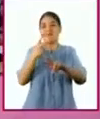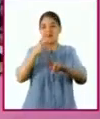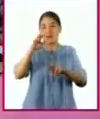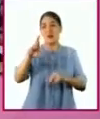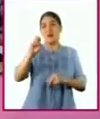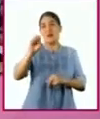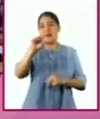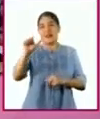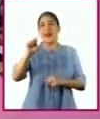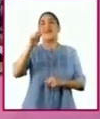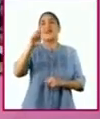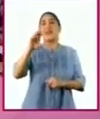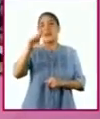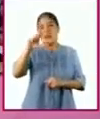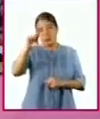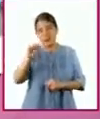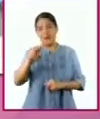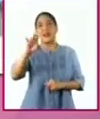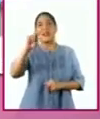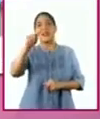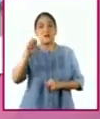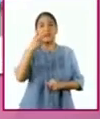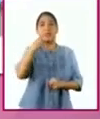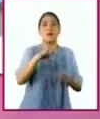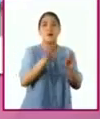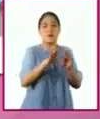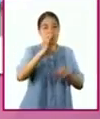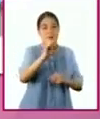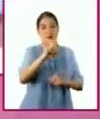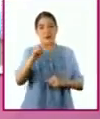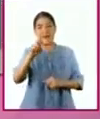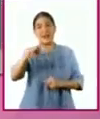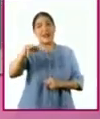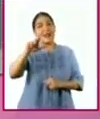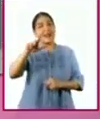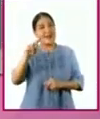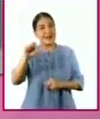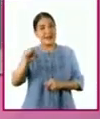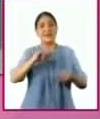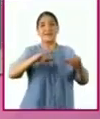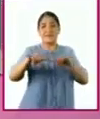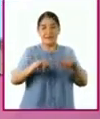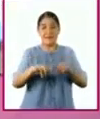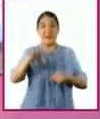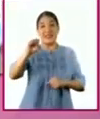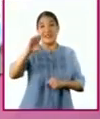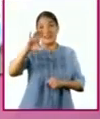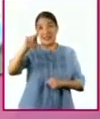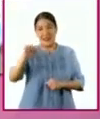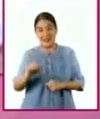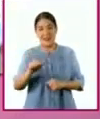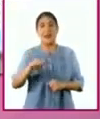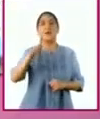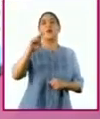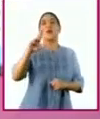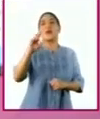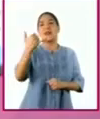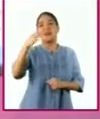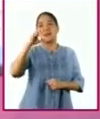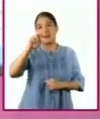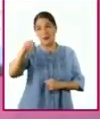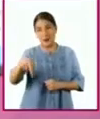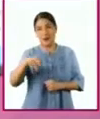vientos. Y aquí veo las coordenadas geográficas: la escala, la proyección y